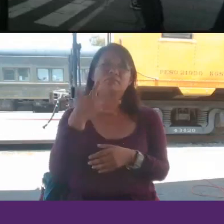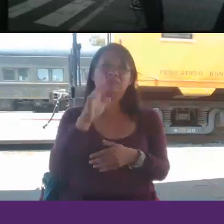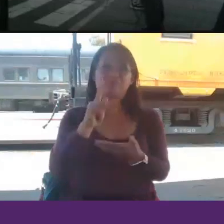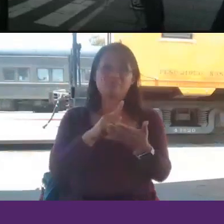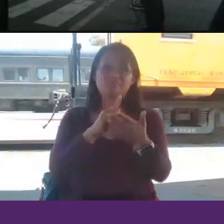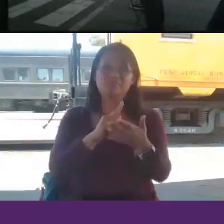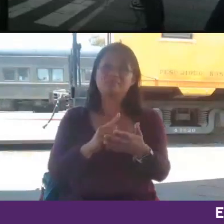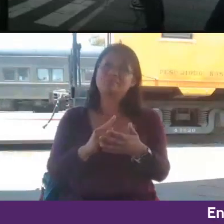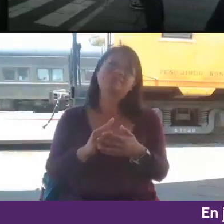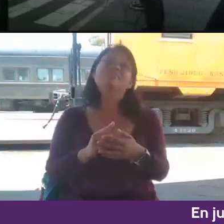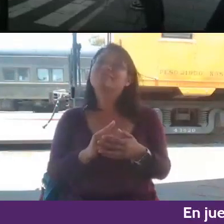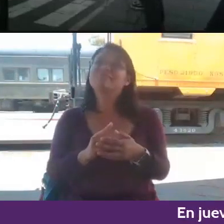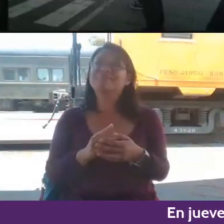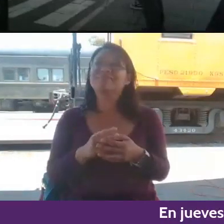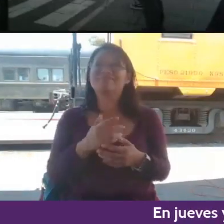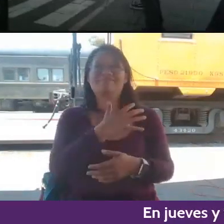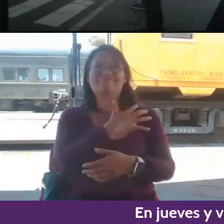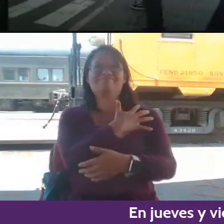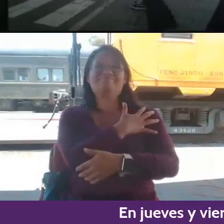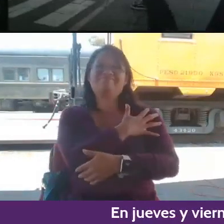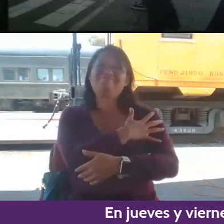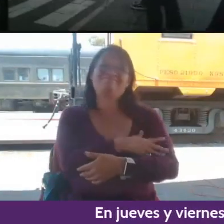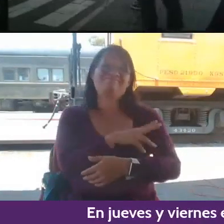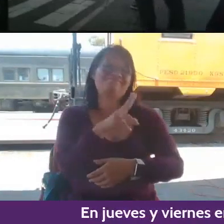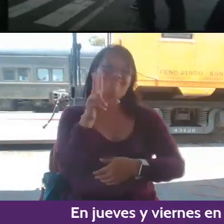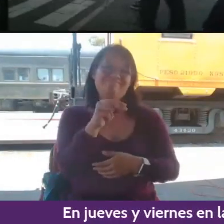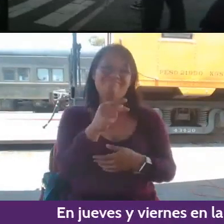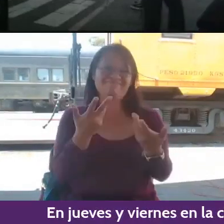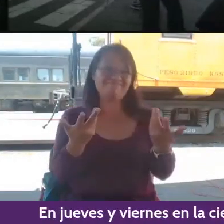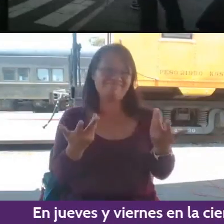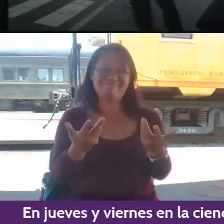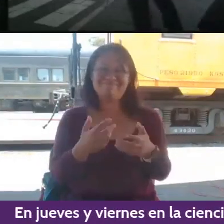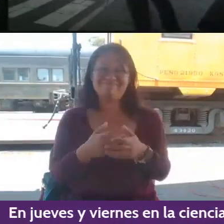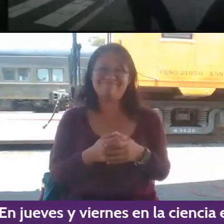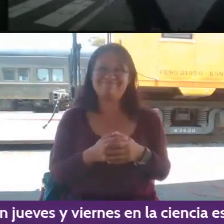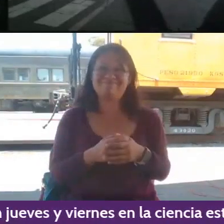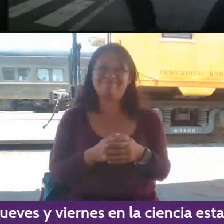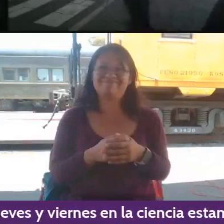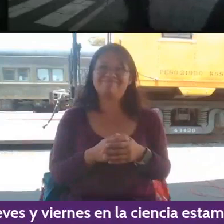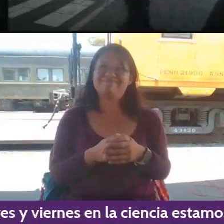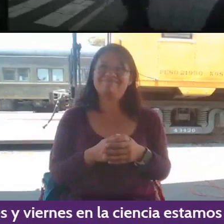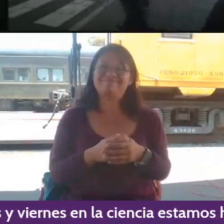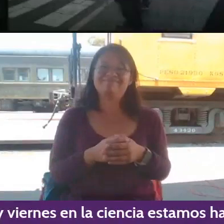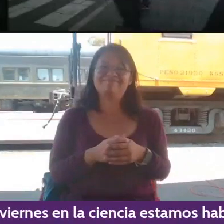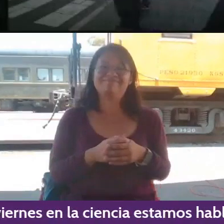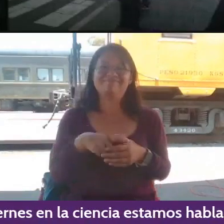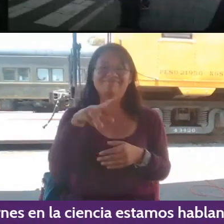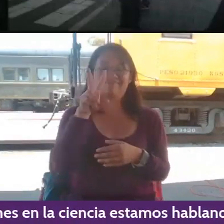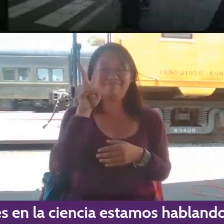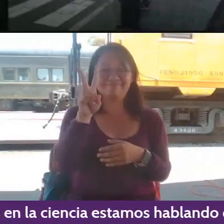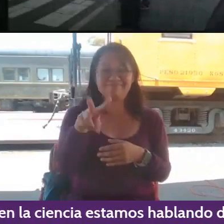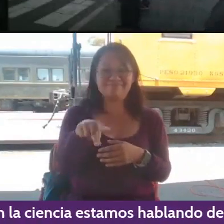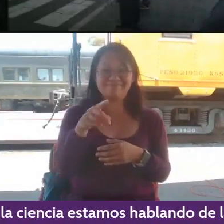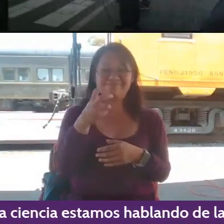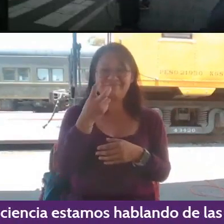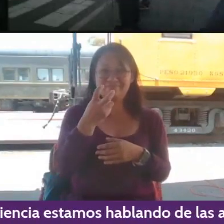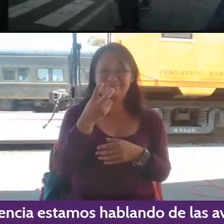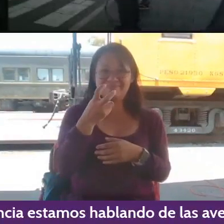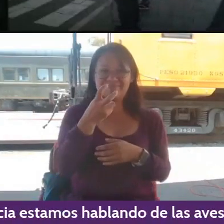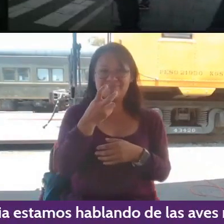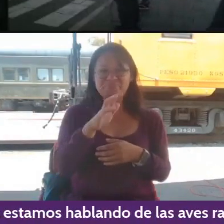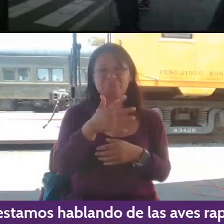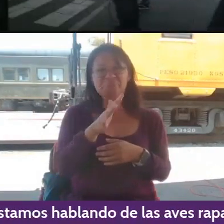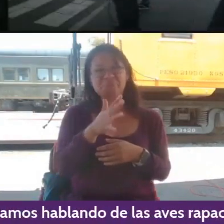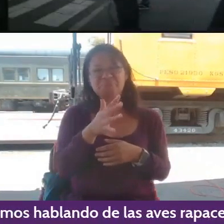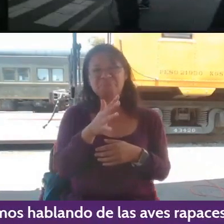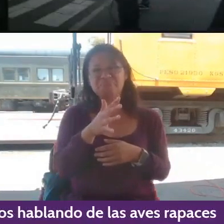10 kilos. Bueno, imagínate cómo tener un brazote así emponchado. Bueno, en verdad, esta pequeña está entre